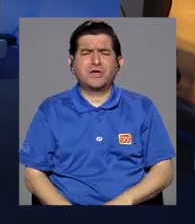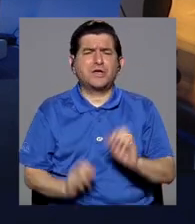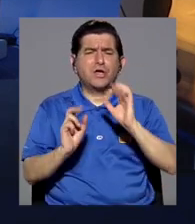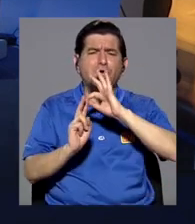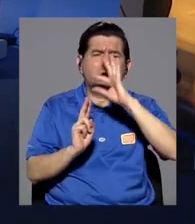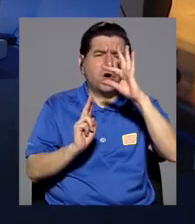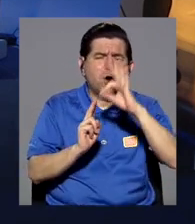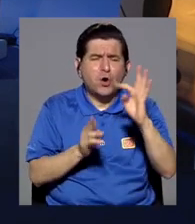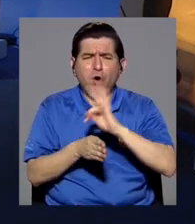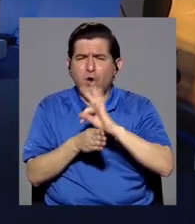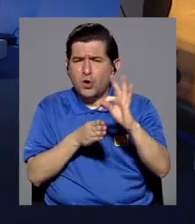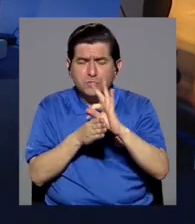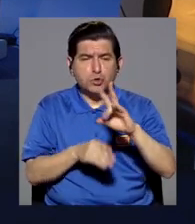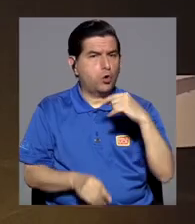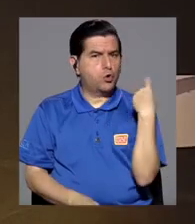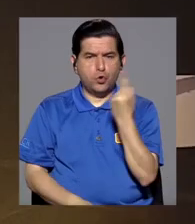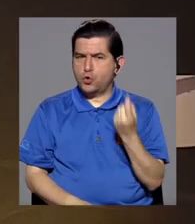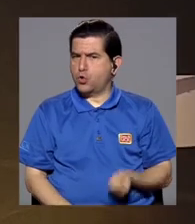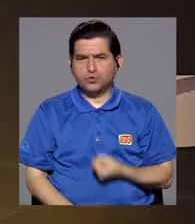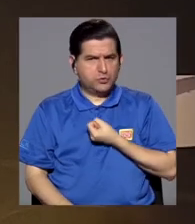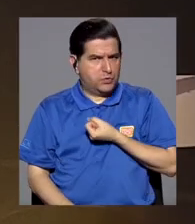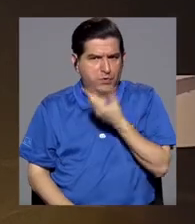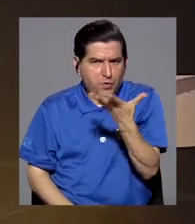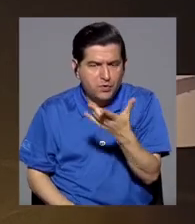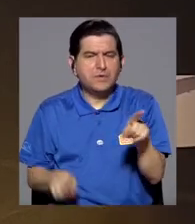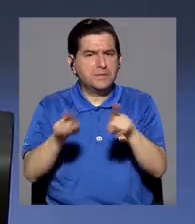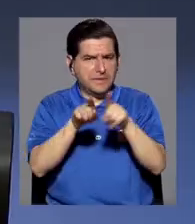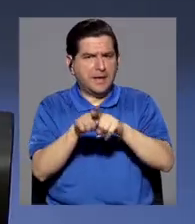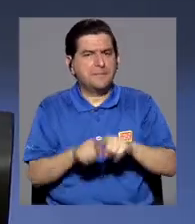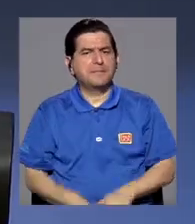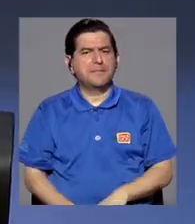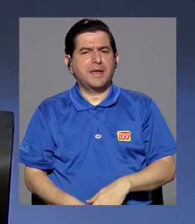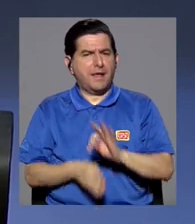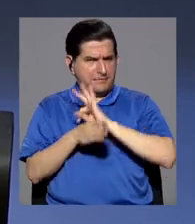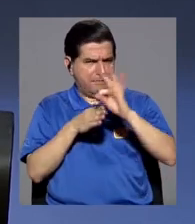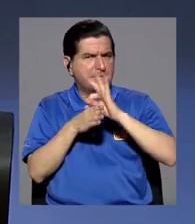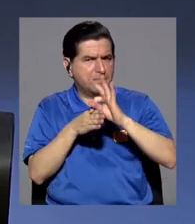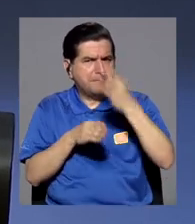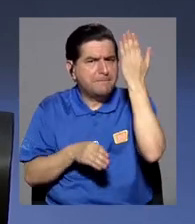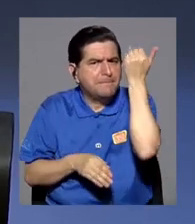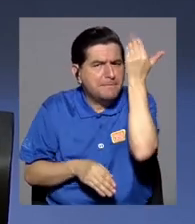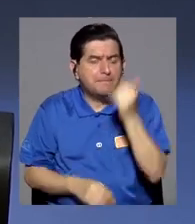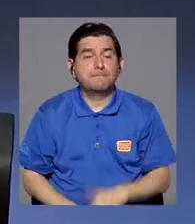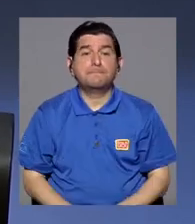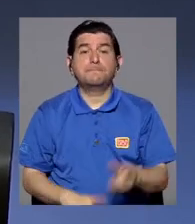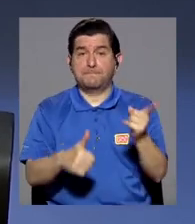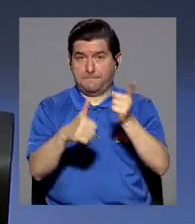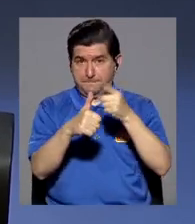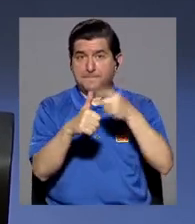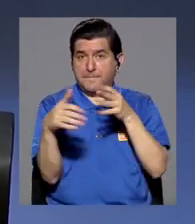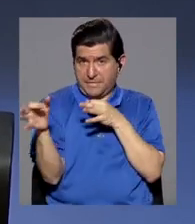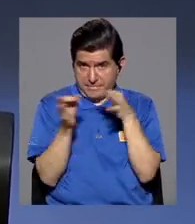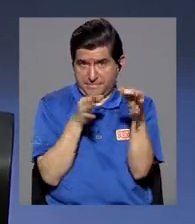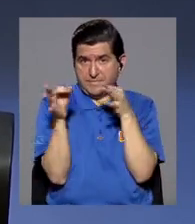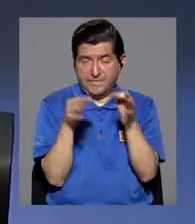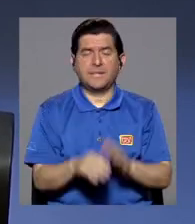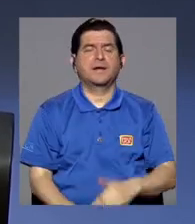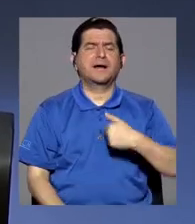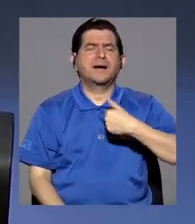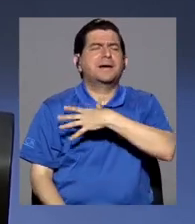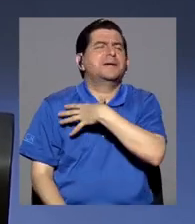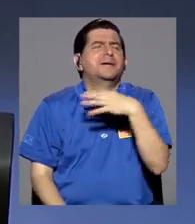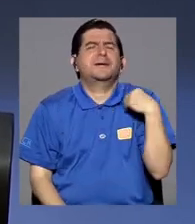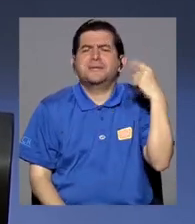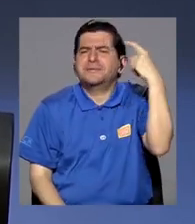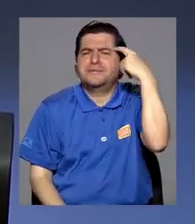opción terapéutica no solo de expresión sino como una opción terapéutica bueno césar en lo primero decirte que a